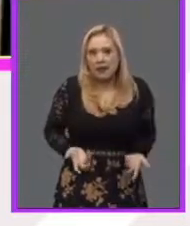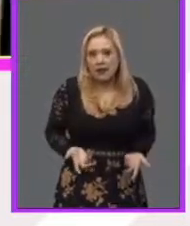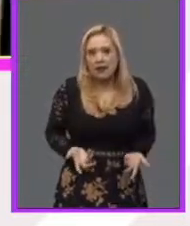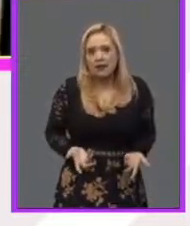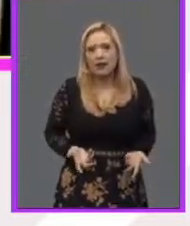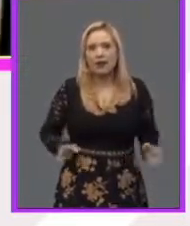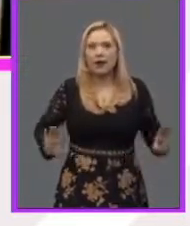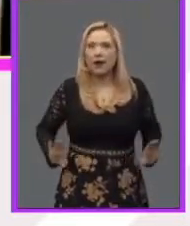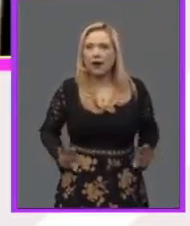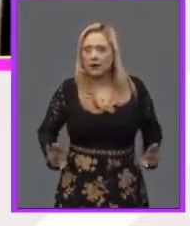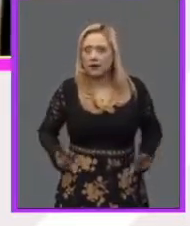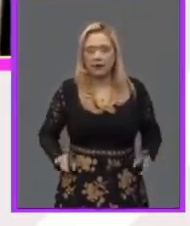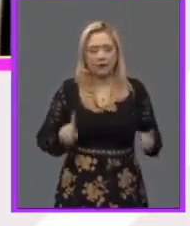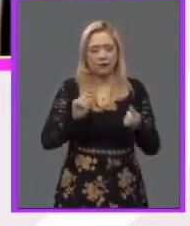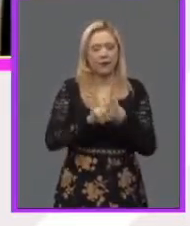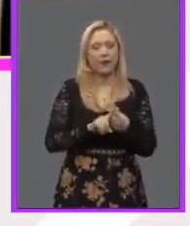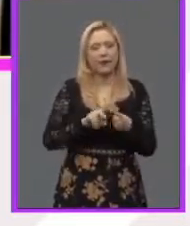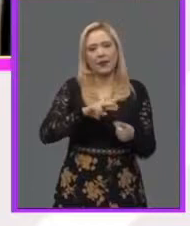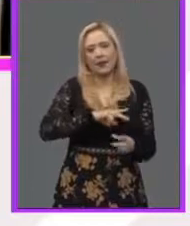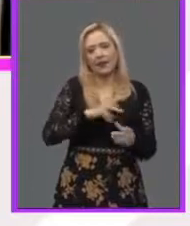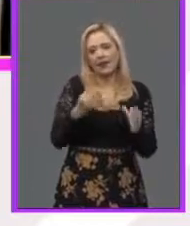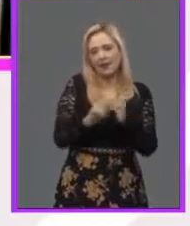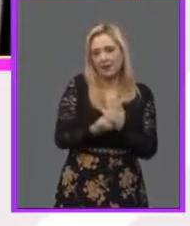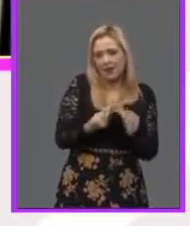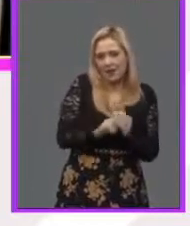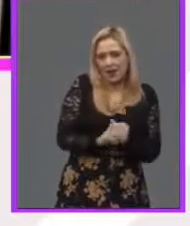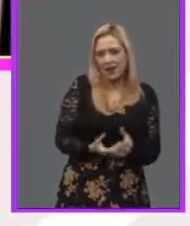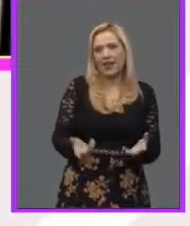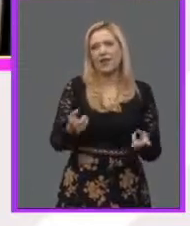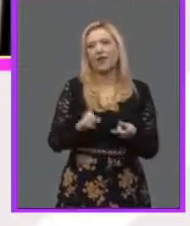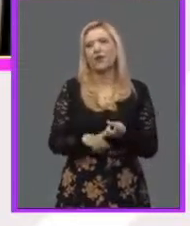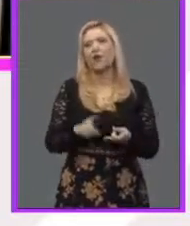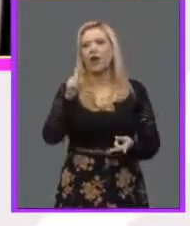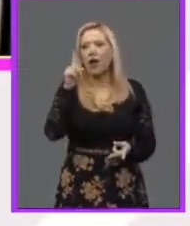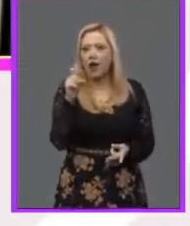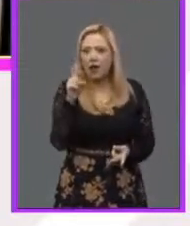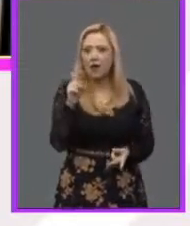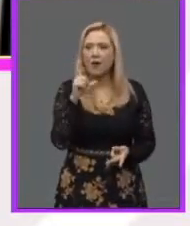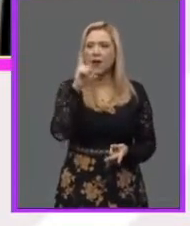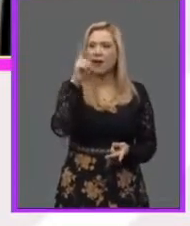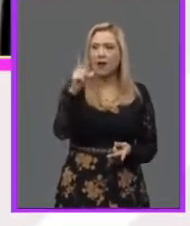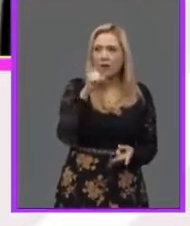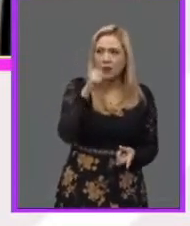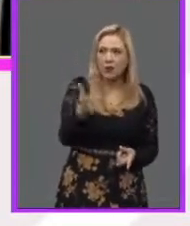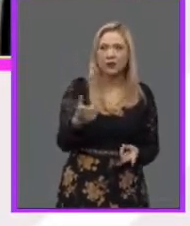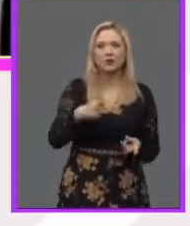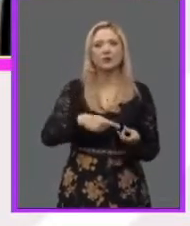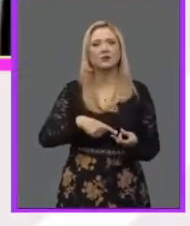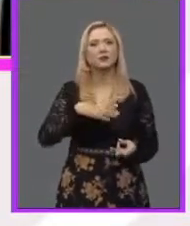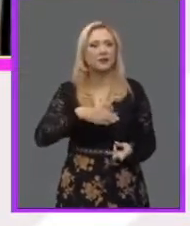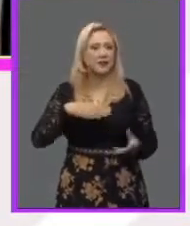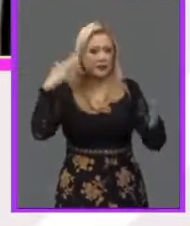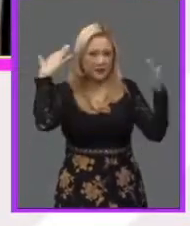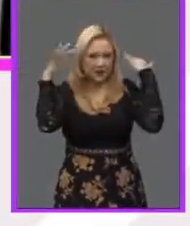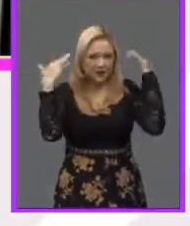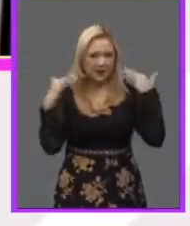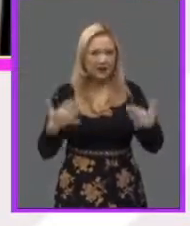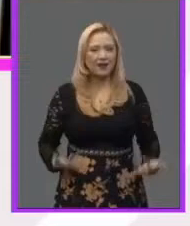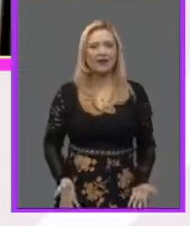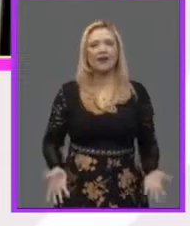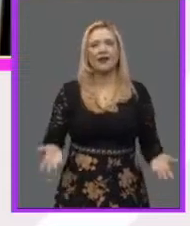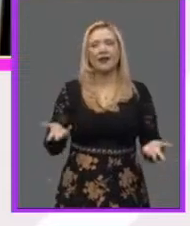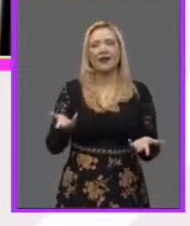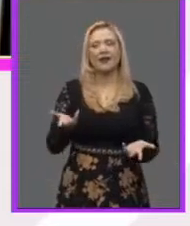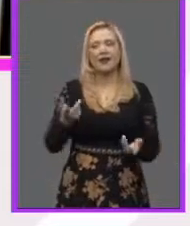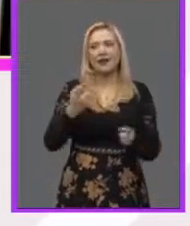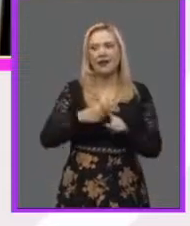con ciertas características como es pues la intimidad, la habitabilidad, el acceso a servicios, entre otras cosas, y